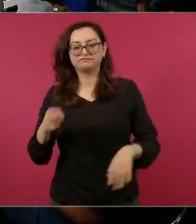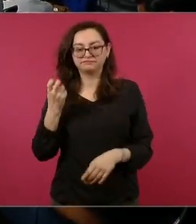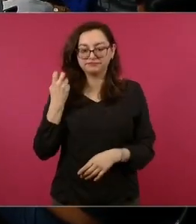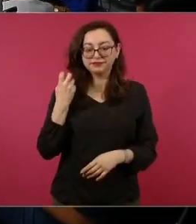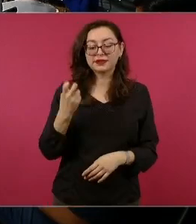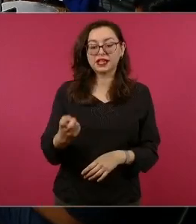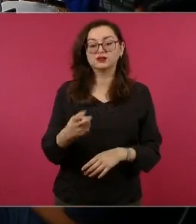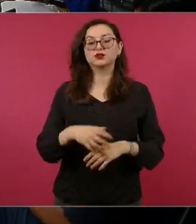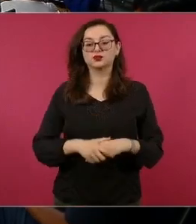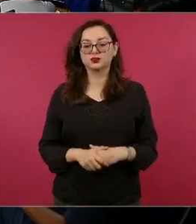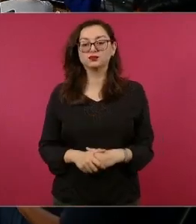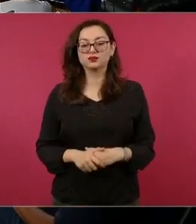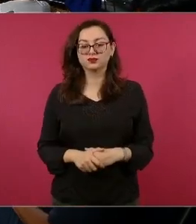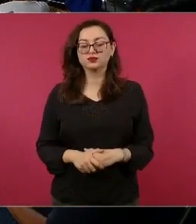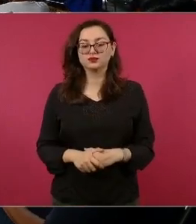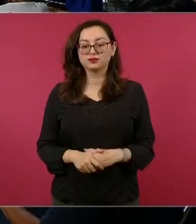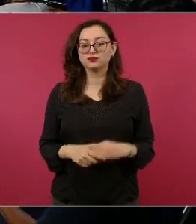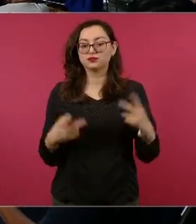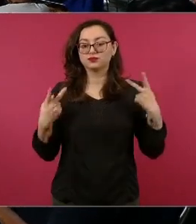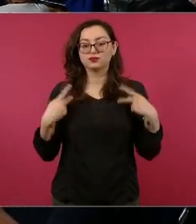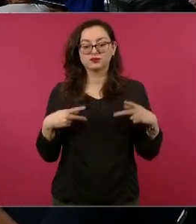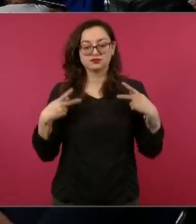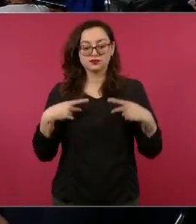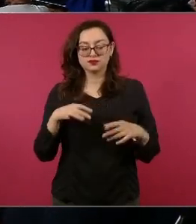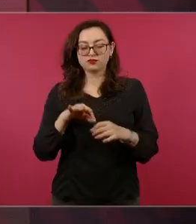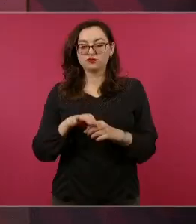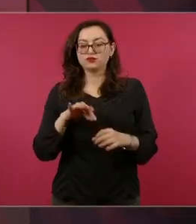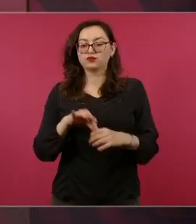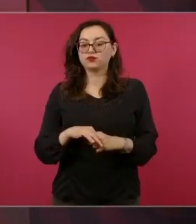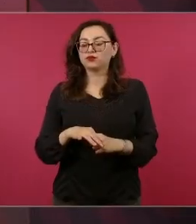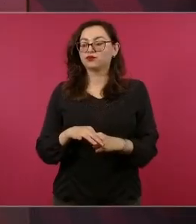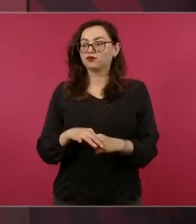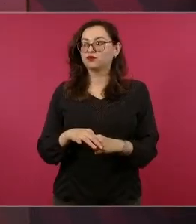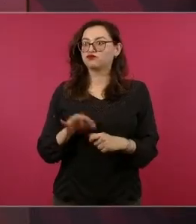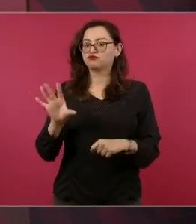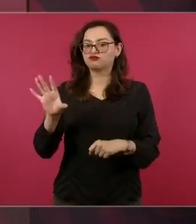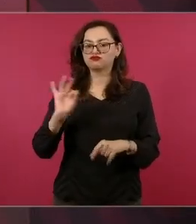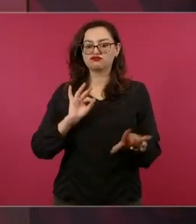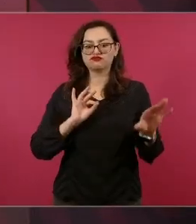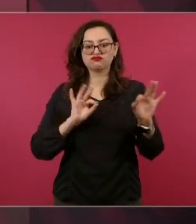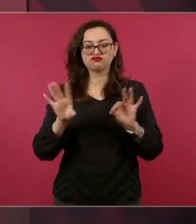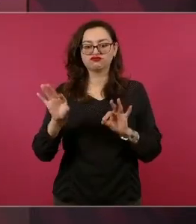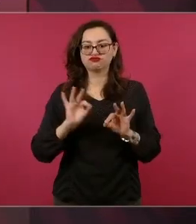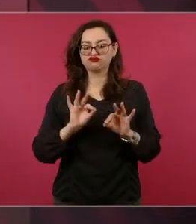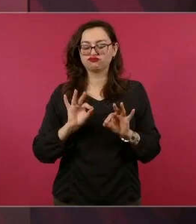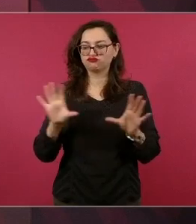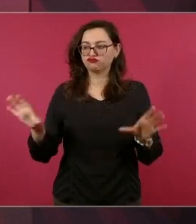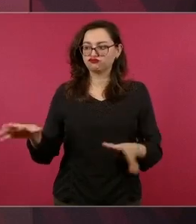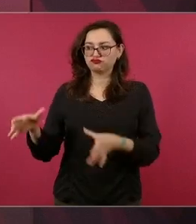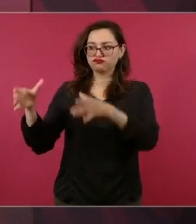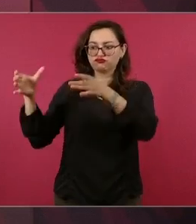que el pueblo los elija. Y también, voy a estar repitiendo,